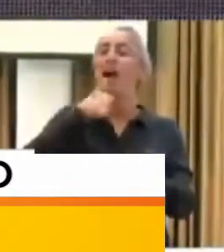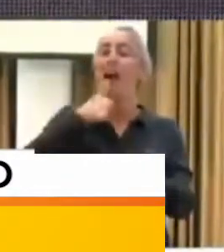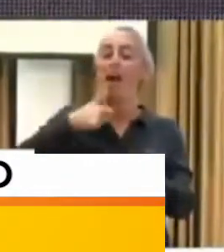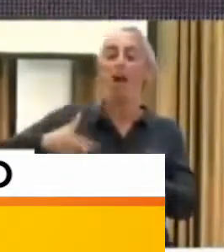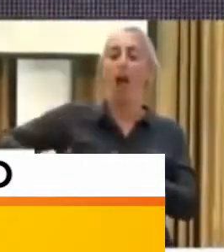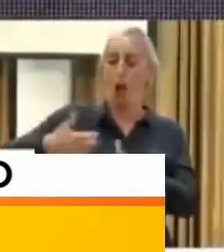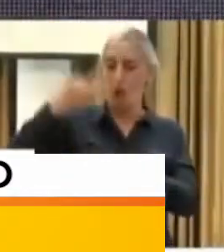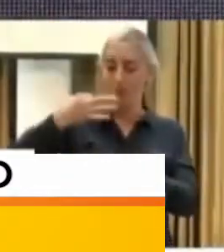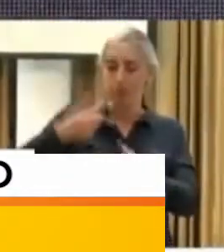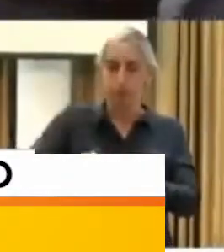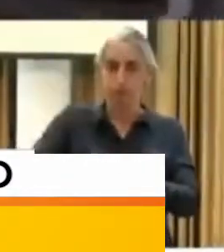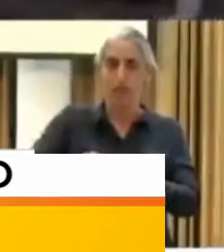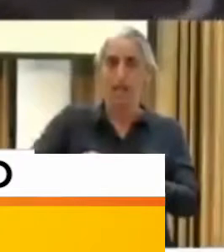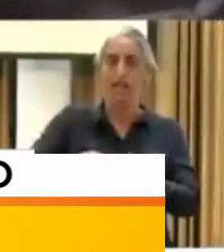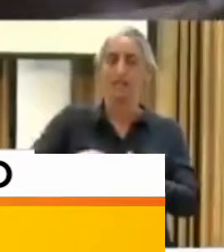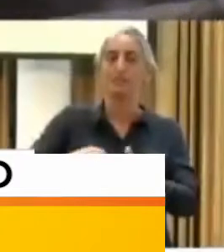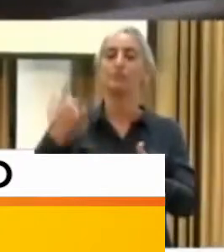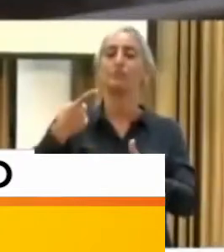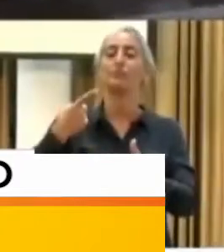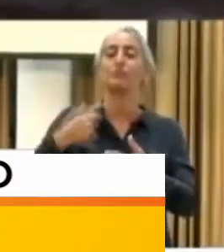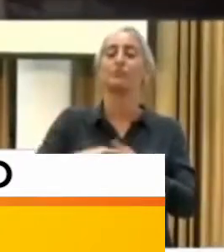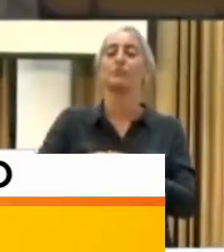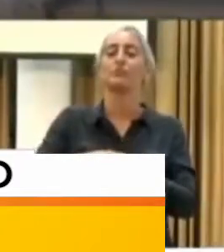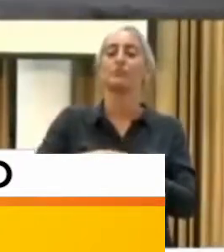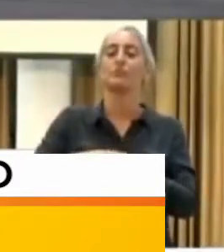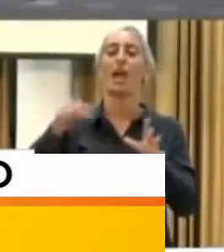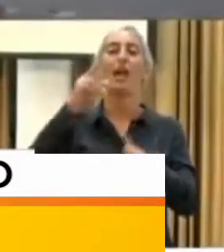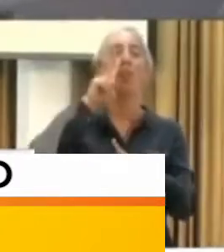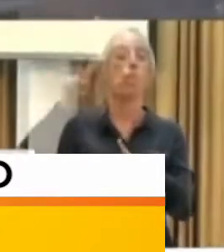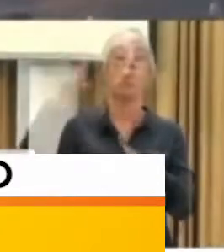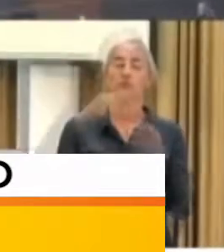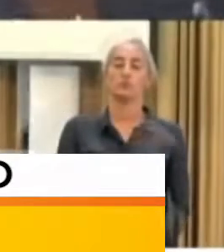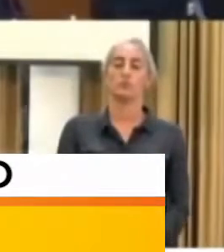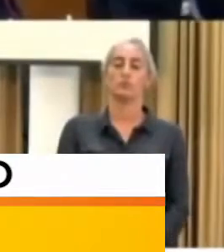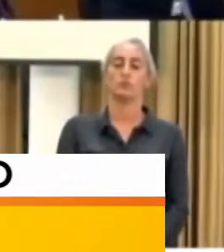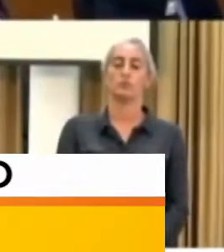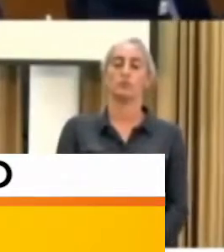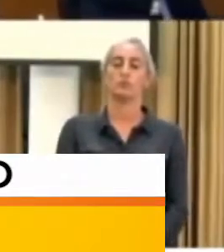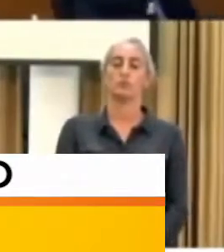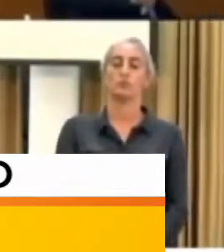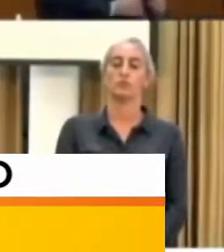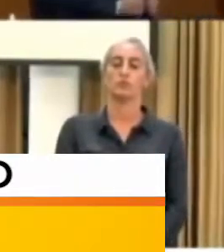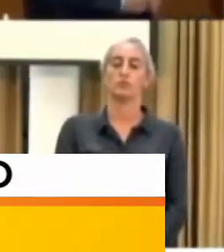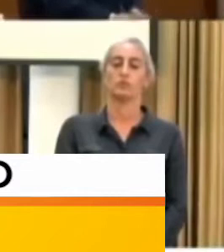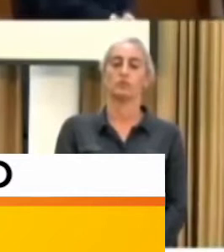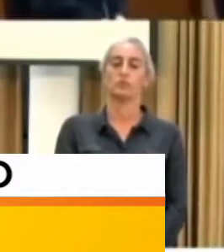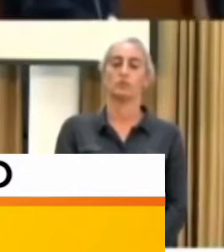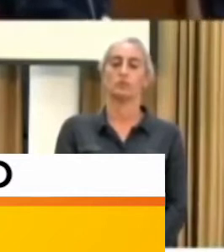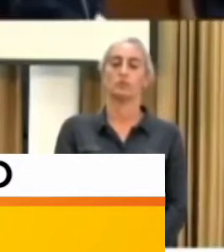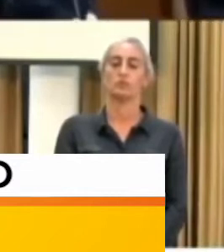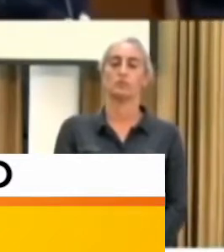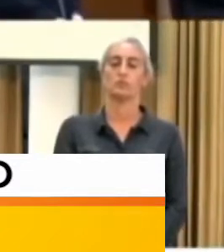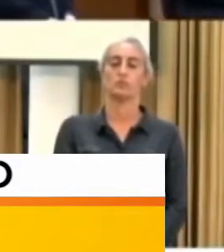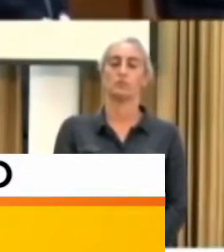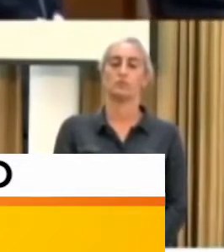obrero argentino de ruta hasta requiere y 2.000 metros lineales de cloacas en la zona norte del barrio y adjudicamos y